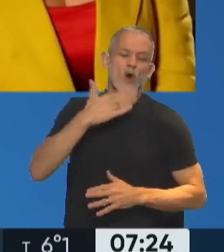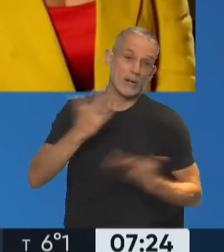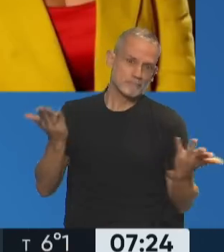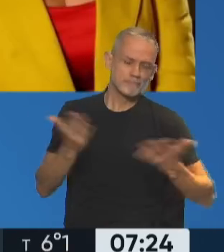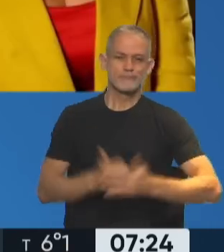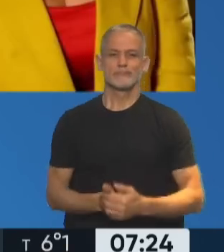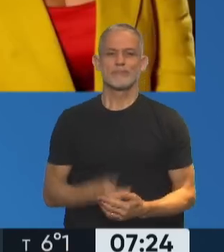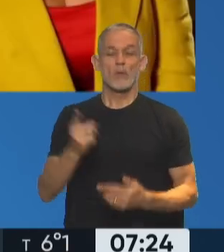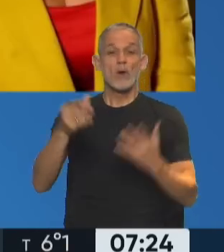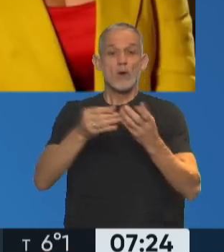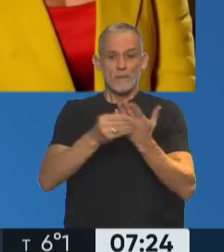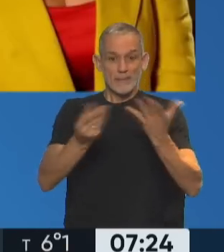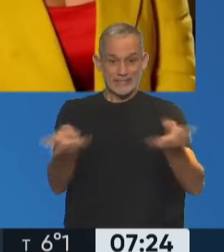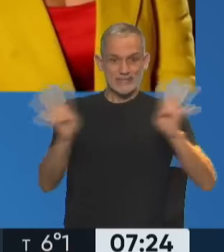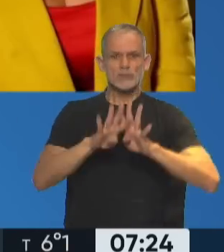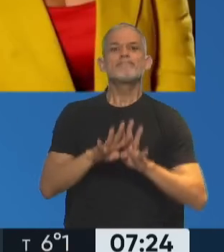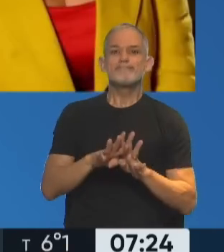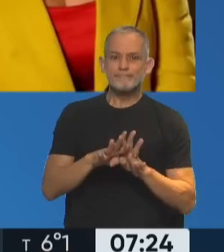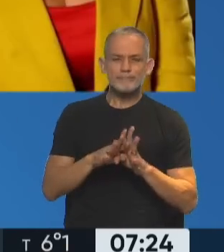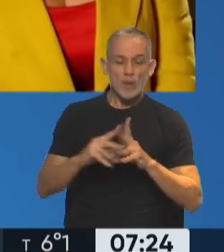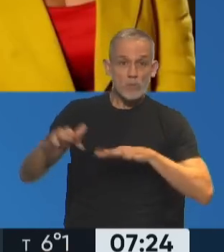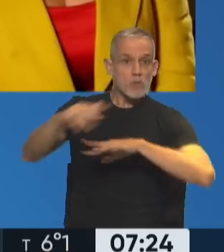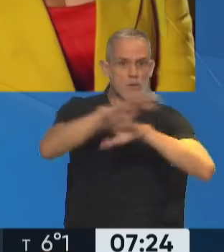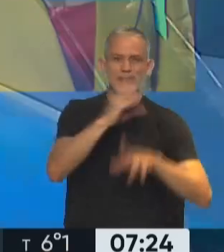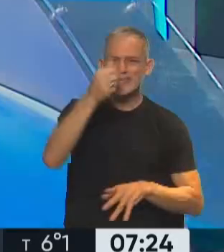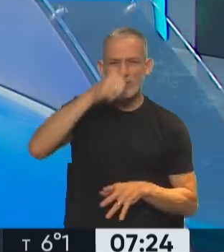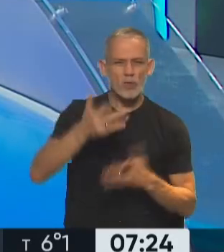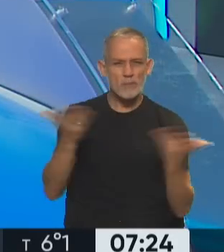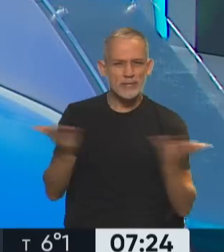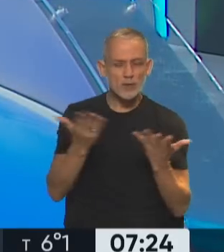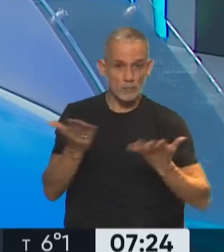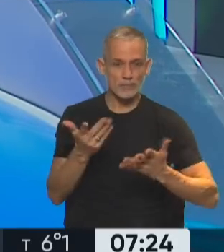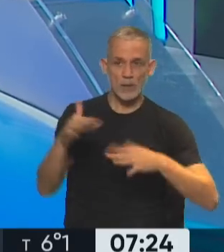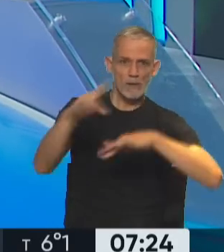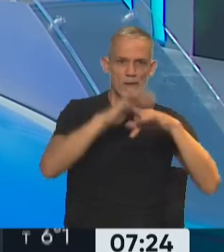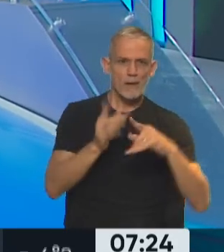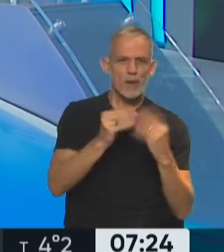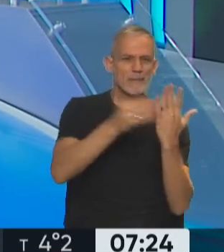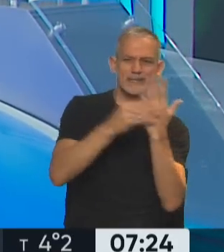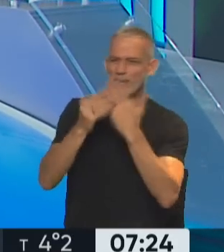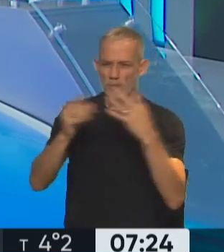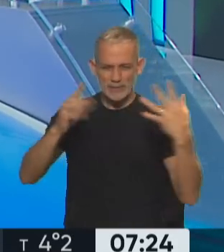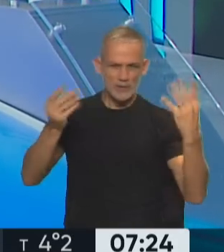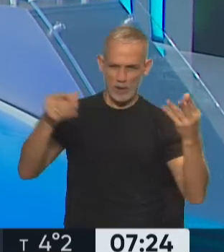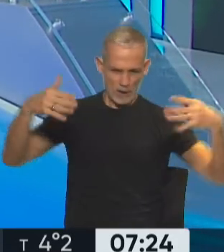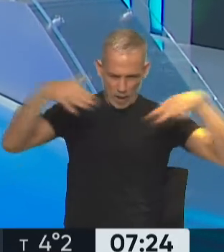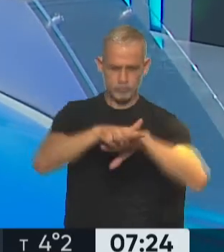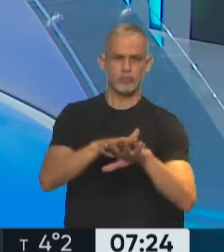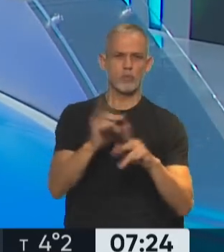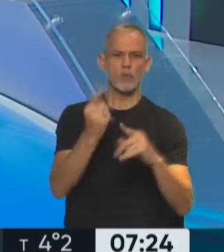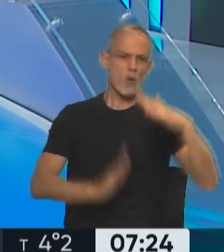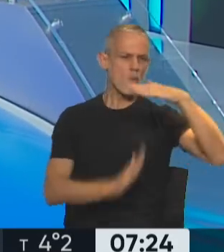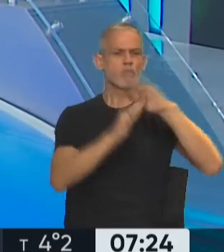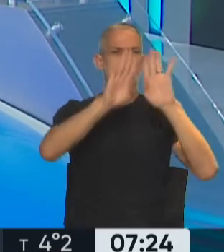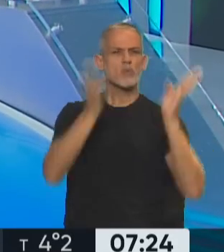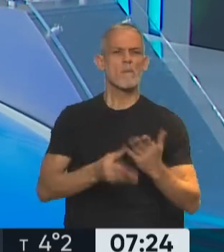gabinete? afecte- bueno. Bueno, es que el otro tema es todo el ruido que hubo durante el fin de semana, porque se hablaba de fusión de ministerios, De un megaministerio se llegó a